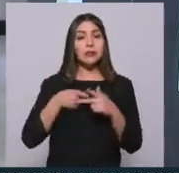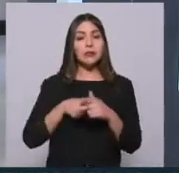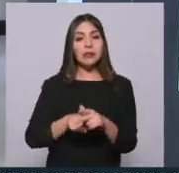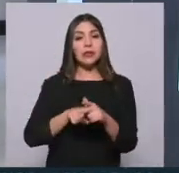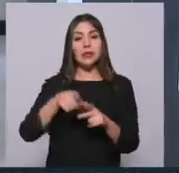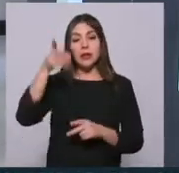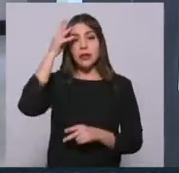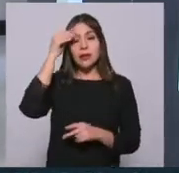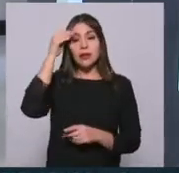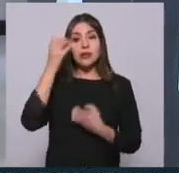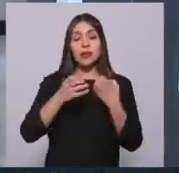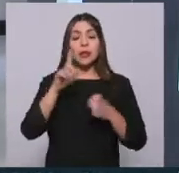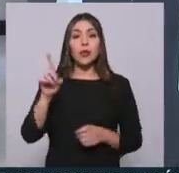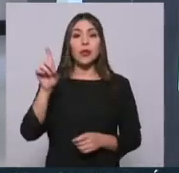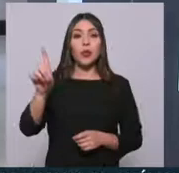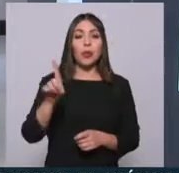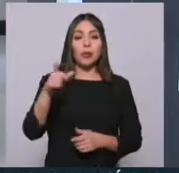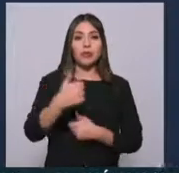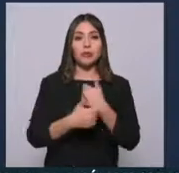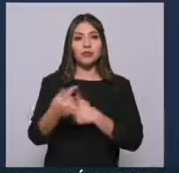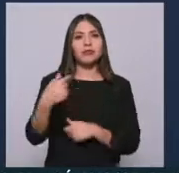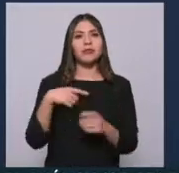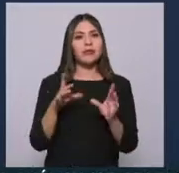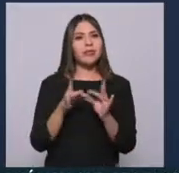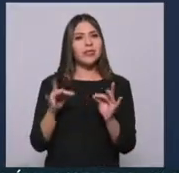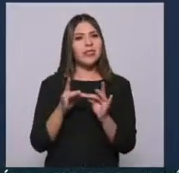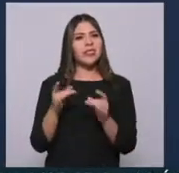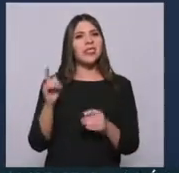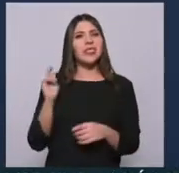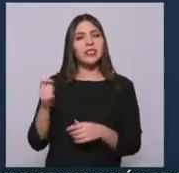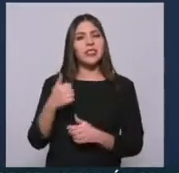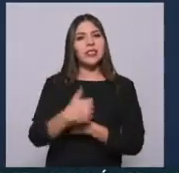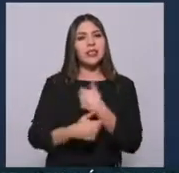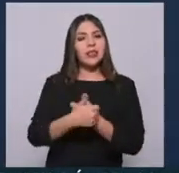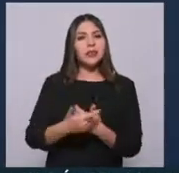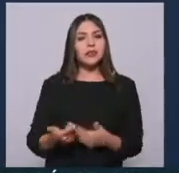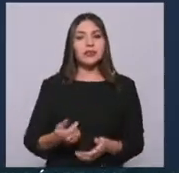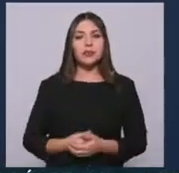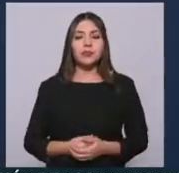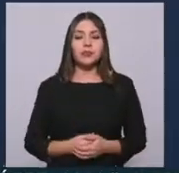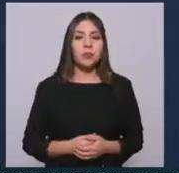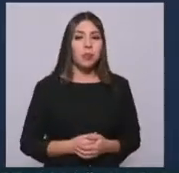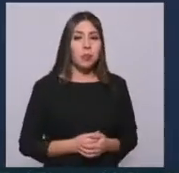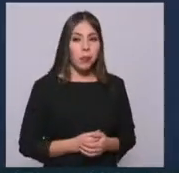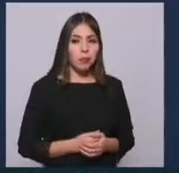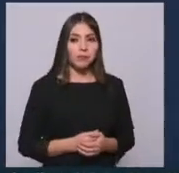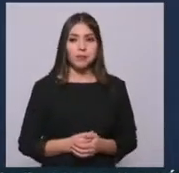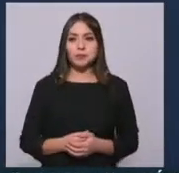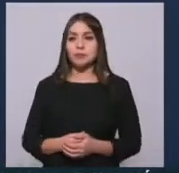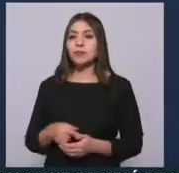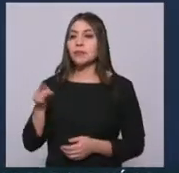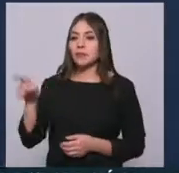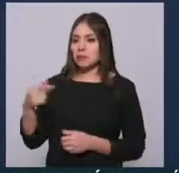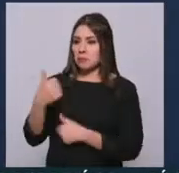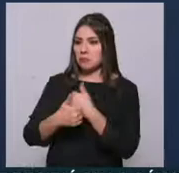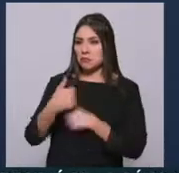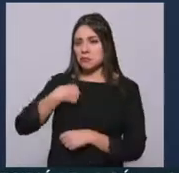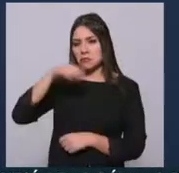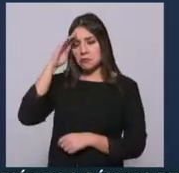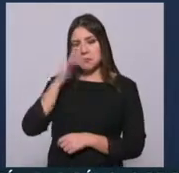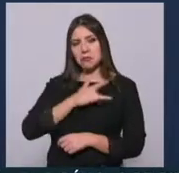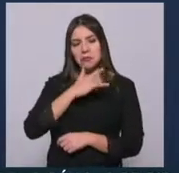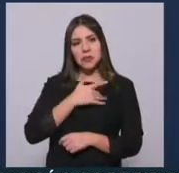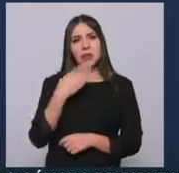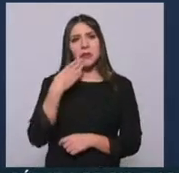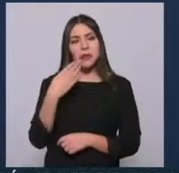y el domingo es la carrera. Platícanos sobre esa gran carrera para ti. Bueno, la carrera siento que va a ser una muy buena carrera, ya